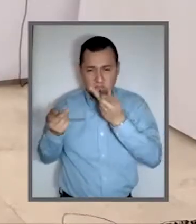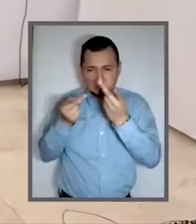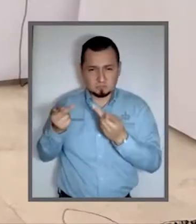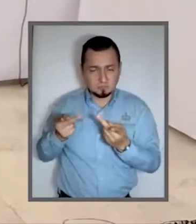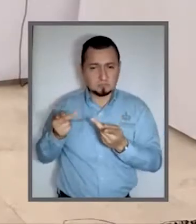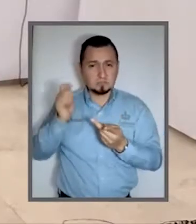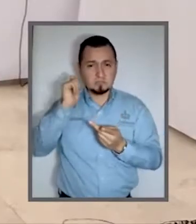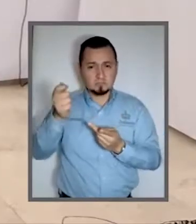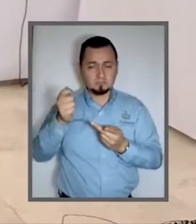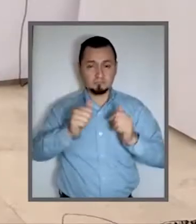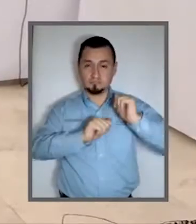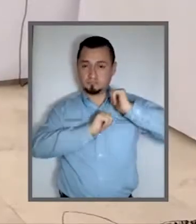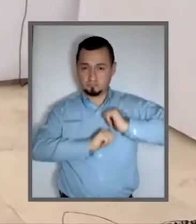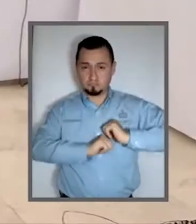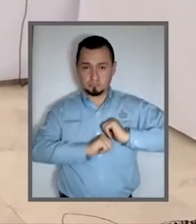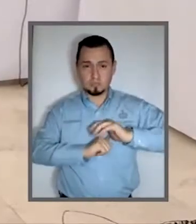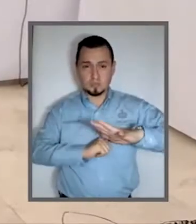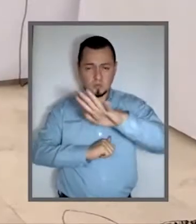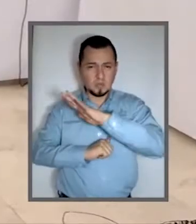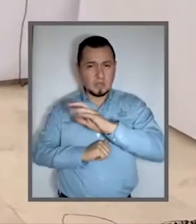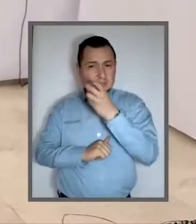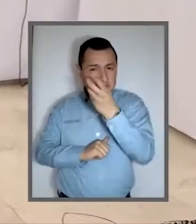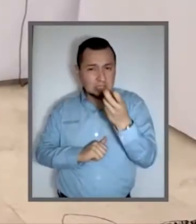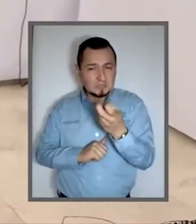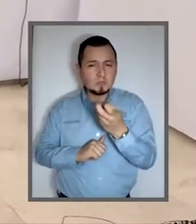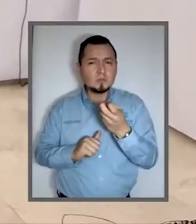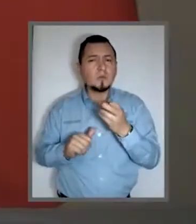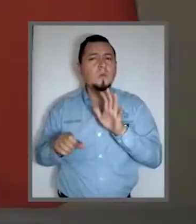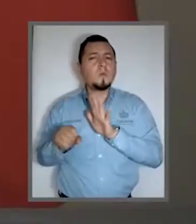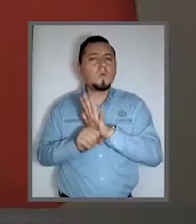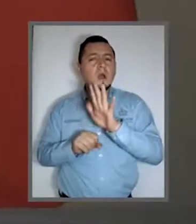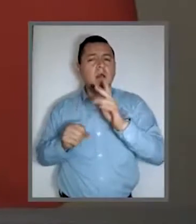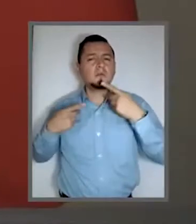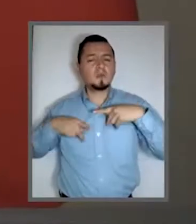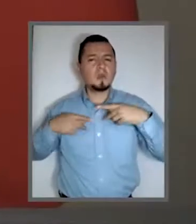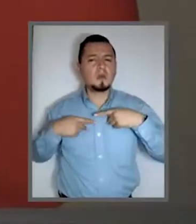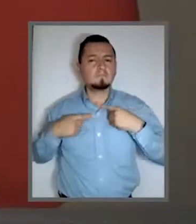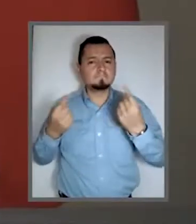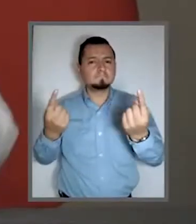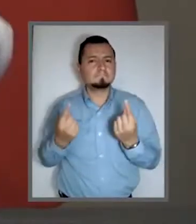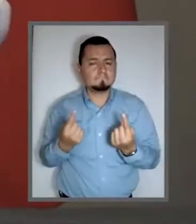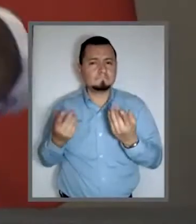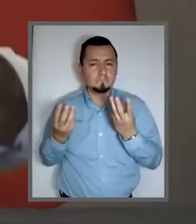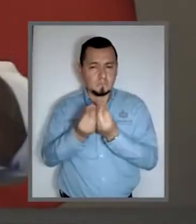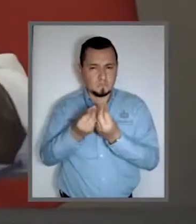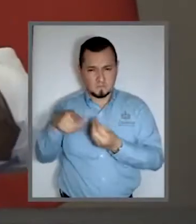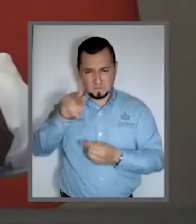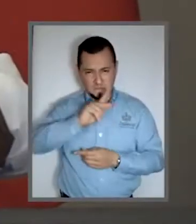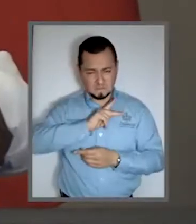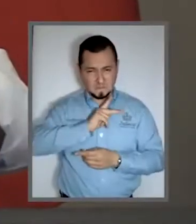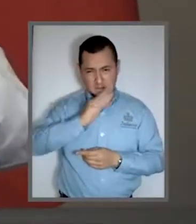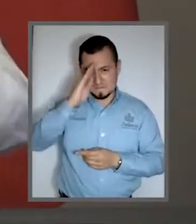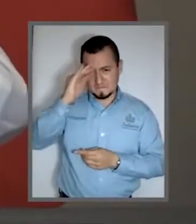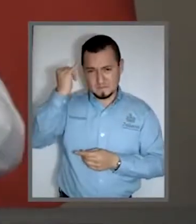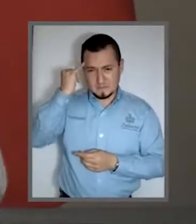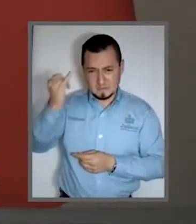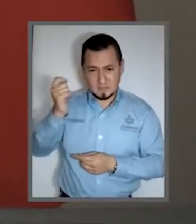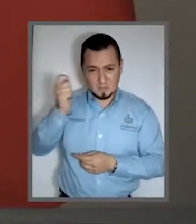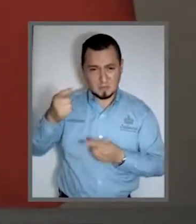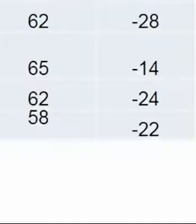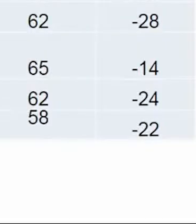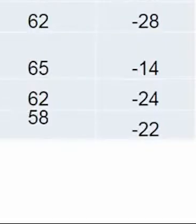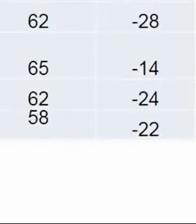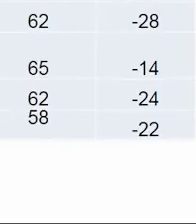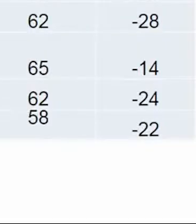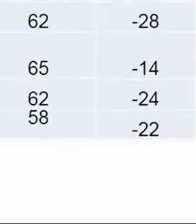Buenos días, sábado 30 de mayo, tiempo de la información con Mega Noticias Guadalajara. La mesa de trabajo conjunta entre la Secretaría de Salud